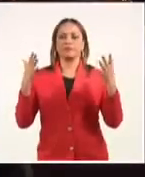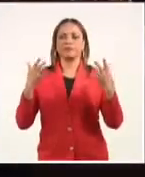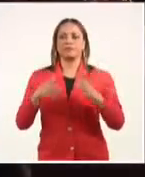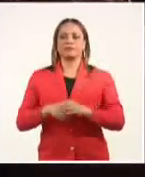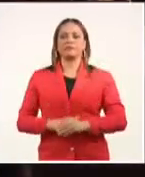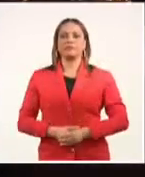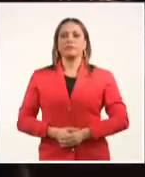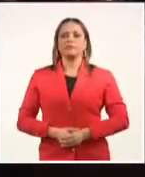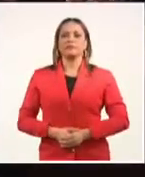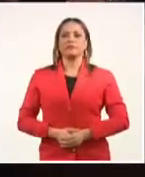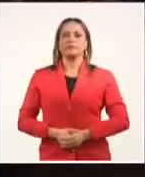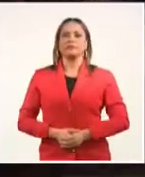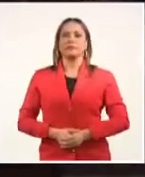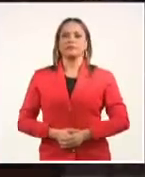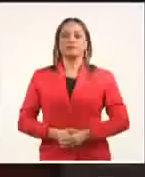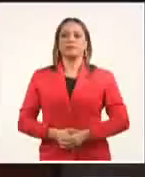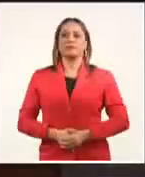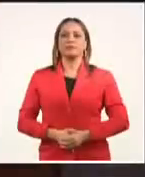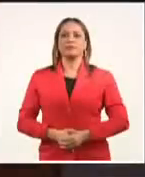Queridos compatriotas,